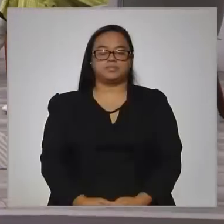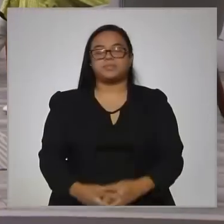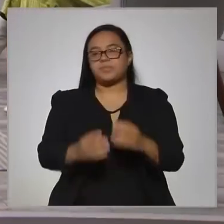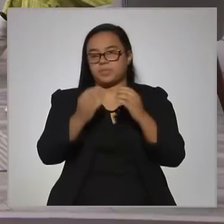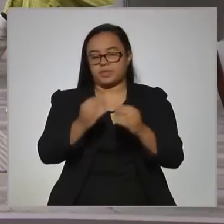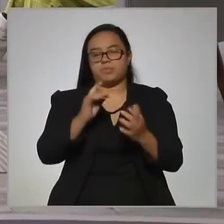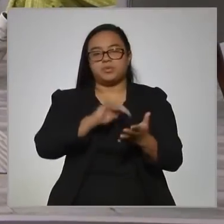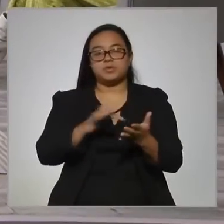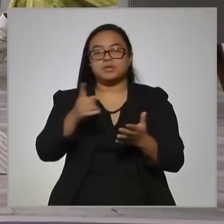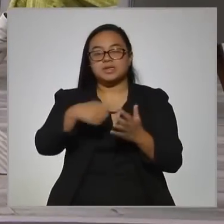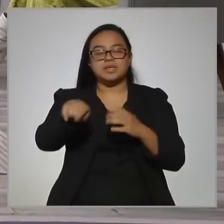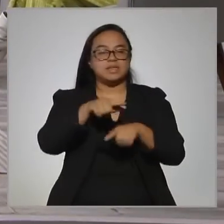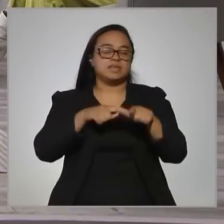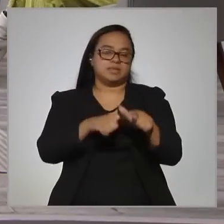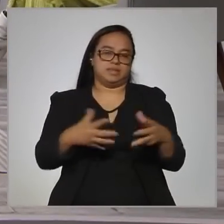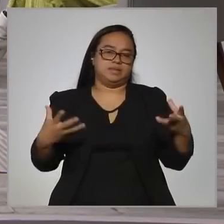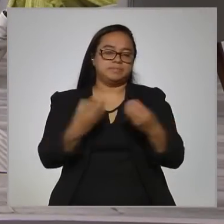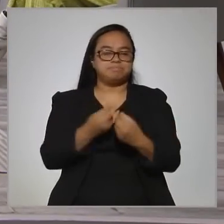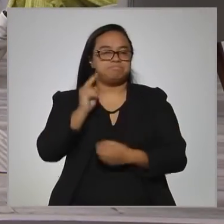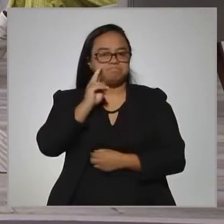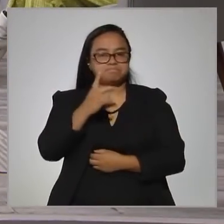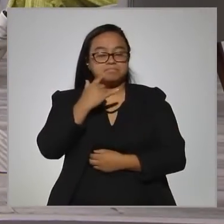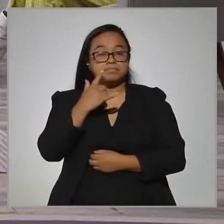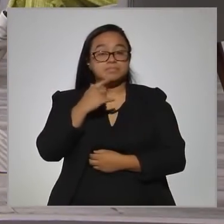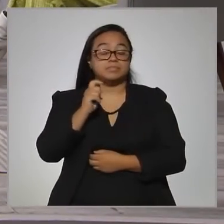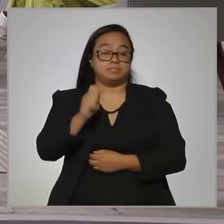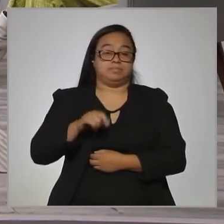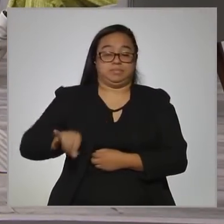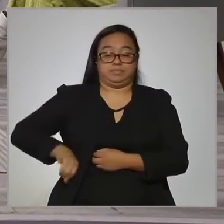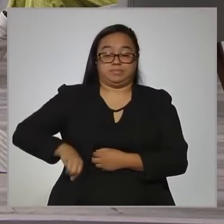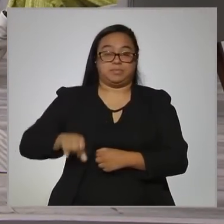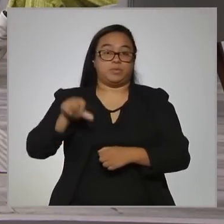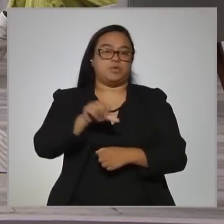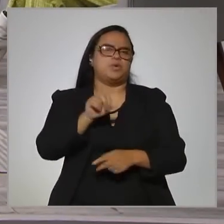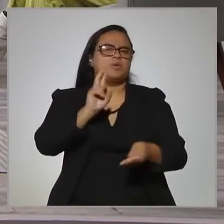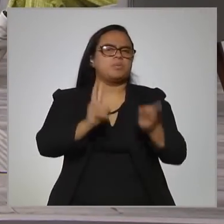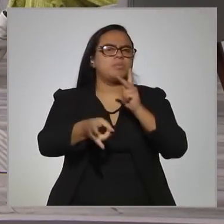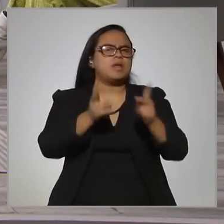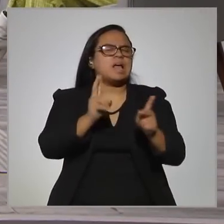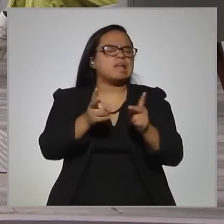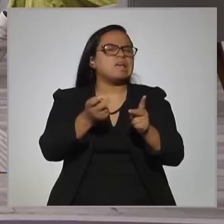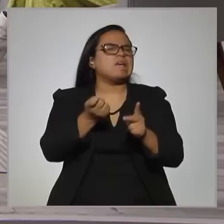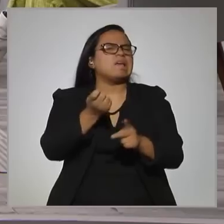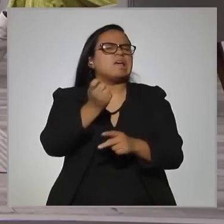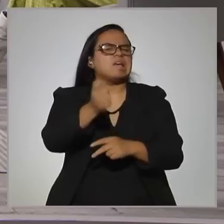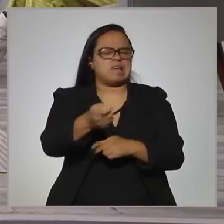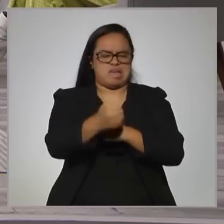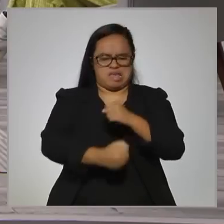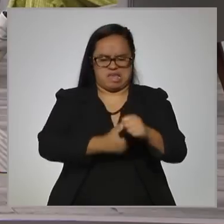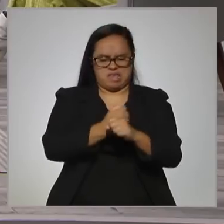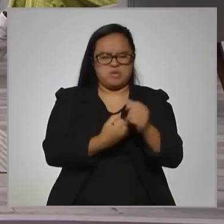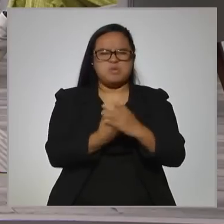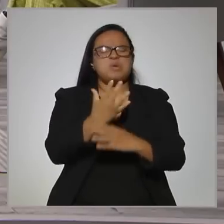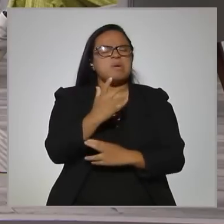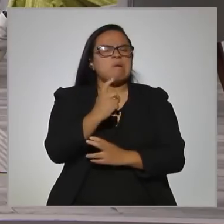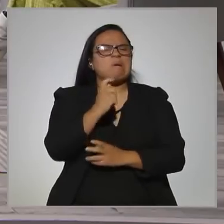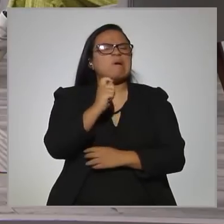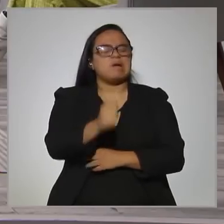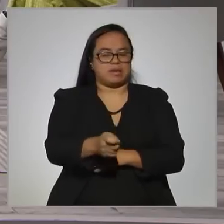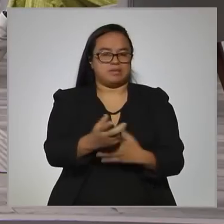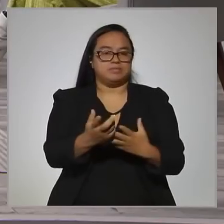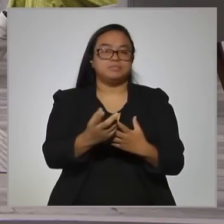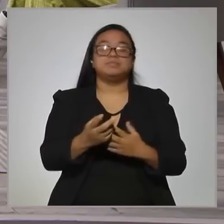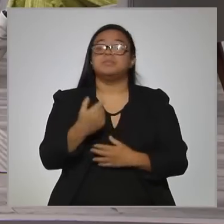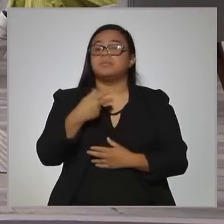Muchísimas gracias por seguir acompañándonos en esta interesante plática sobre lo que significa el Año Nuevo, pero me